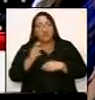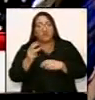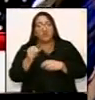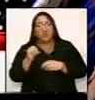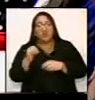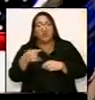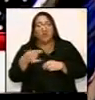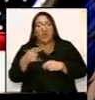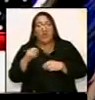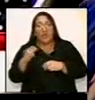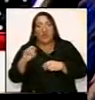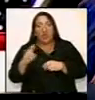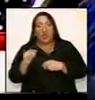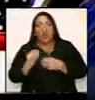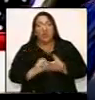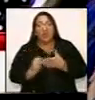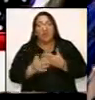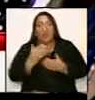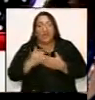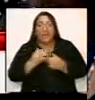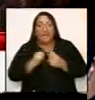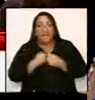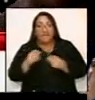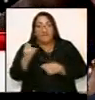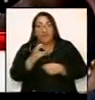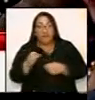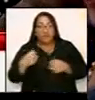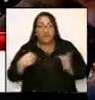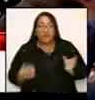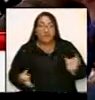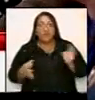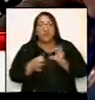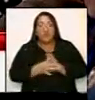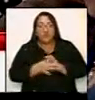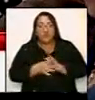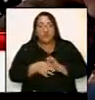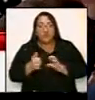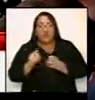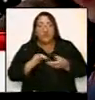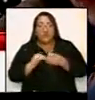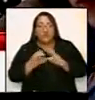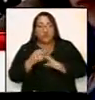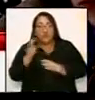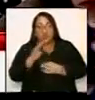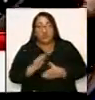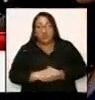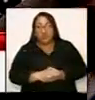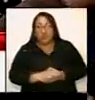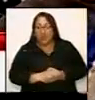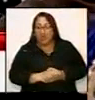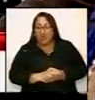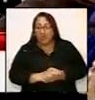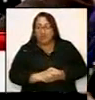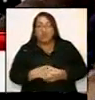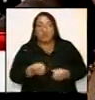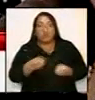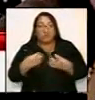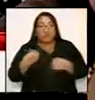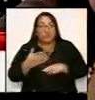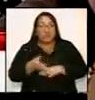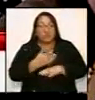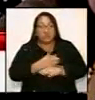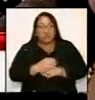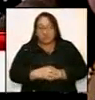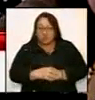migratorio y la facilidad que con esa carretera nos une a la comunidad brasileña. Y nos contaban inclusive